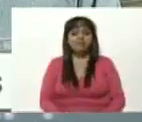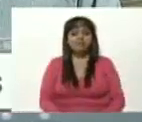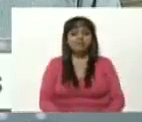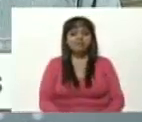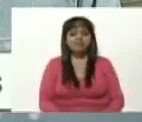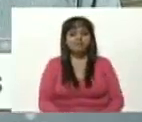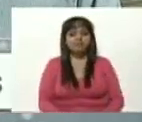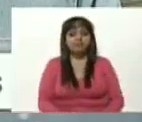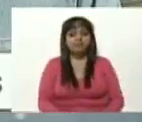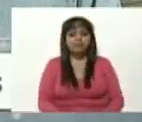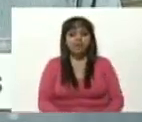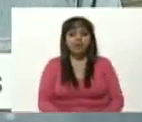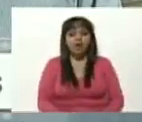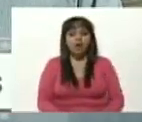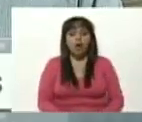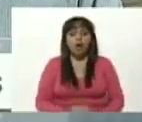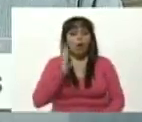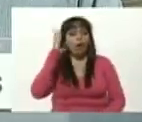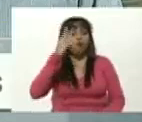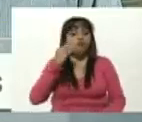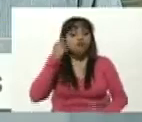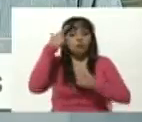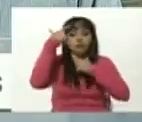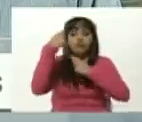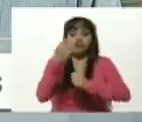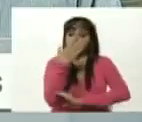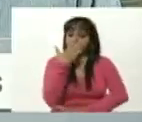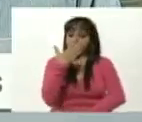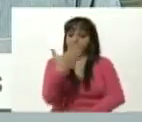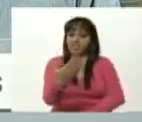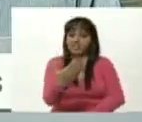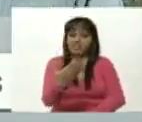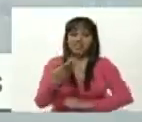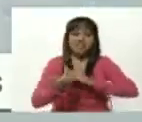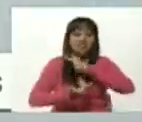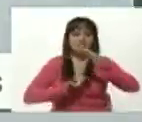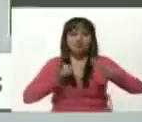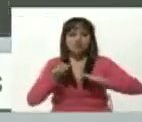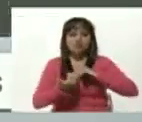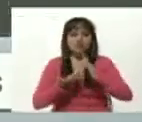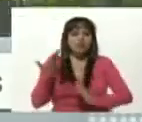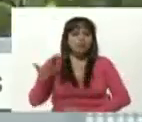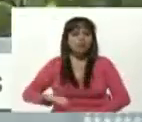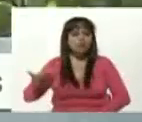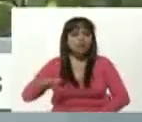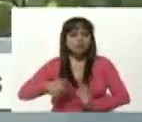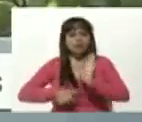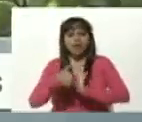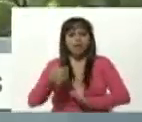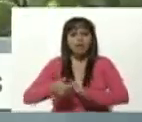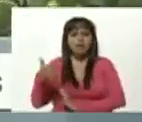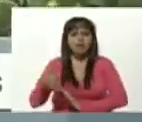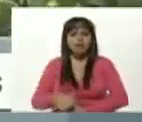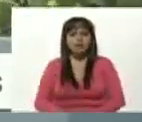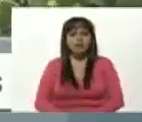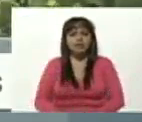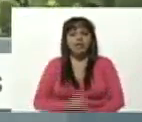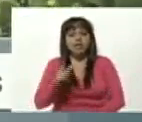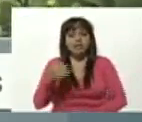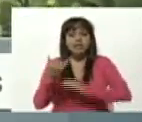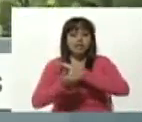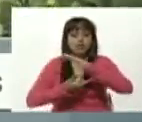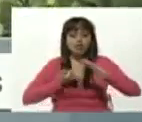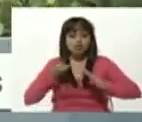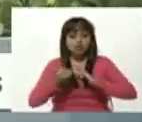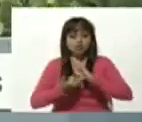juventud profesional al frente de las instituciones fundamentales y en este caso una institución fundamental,